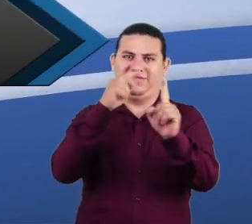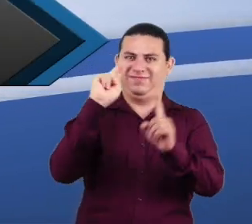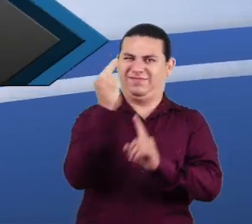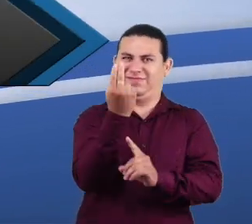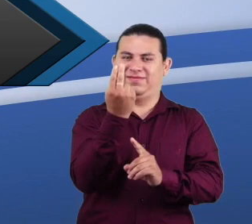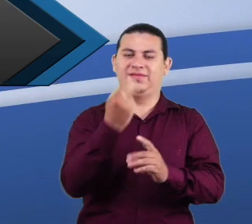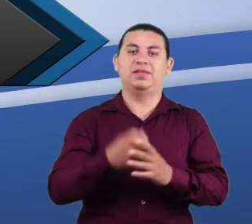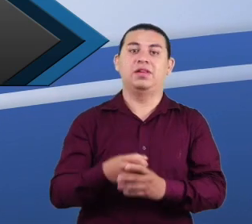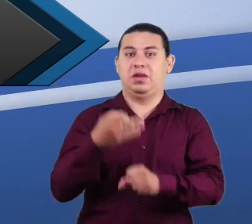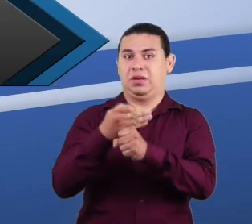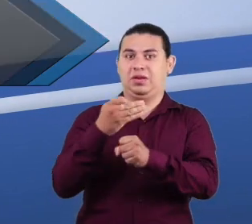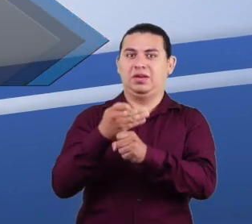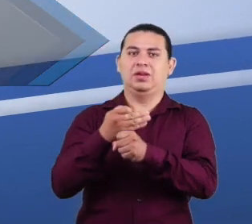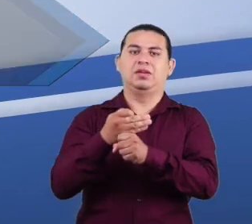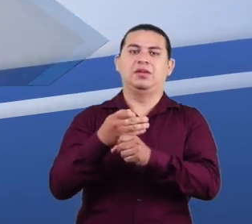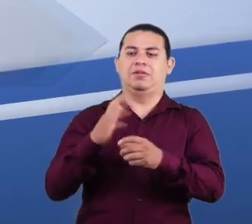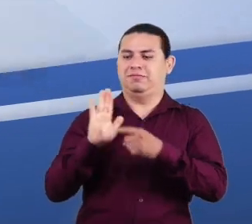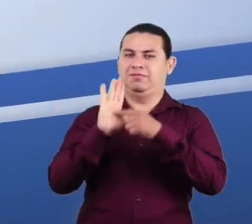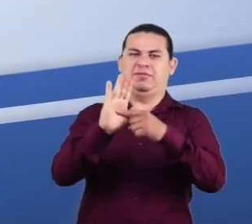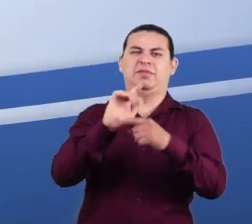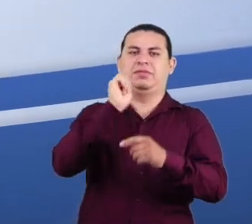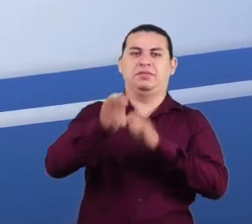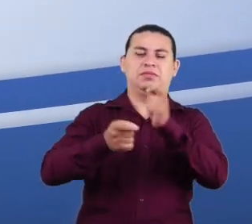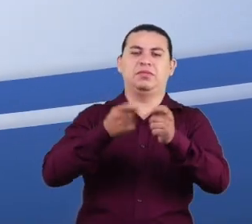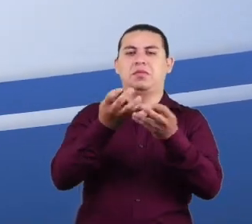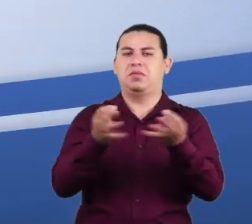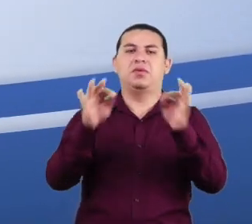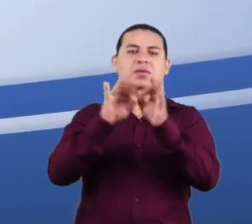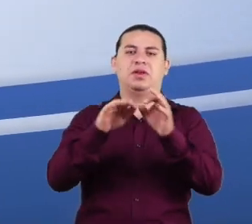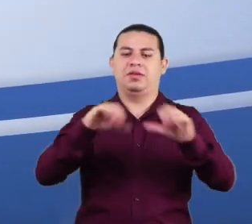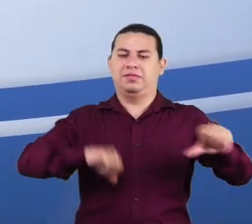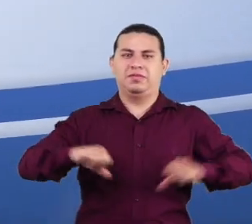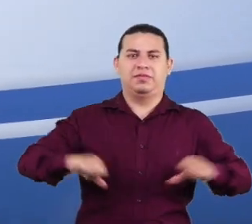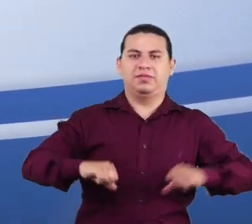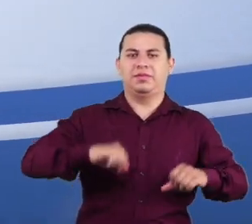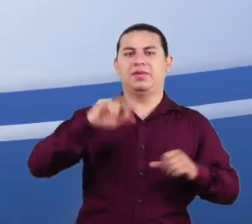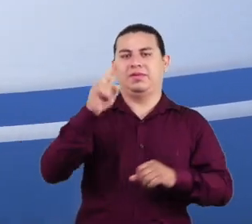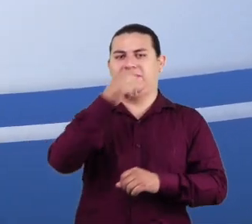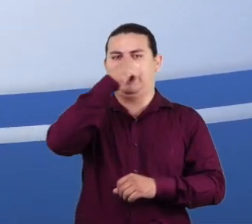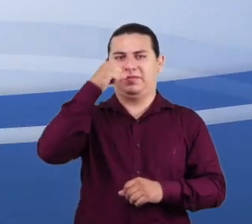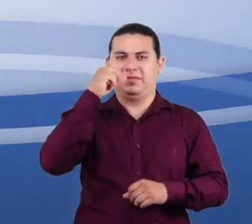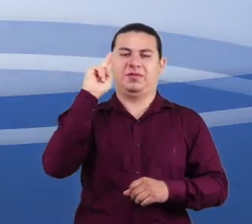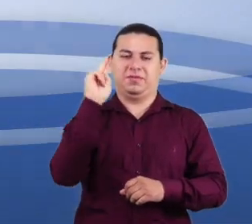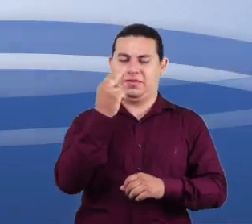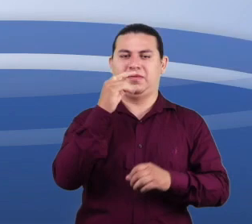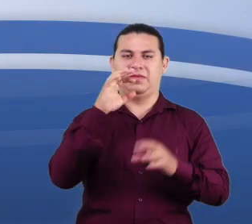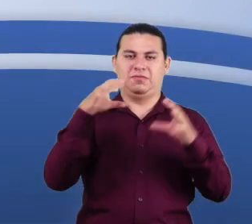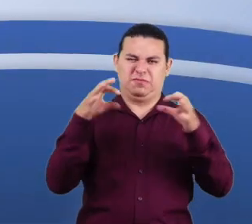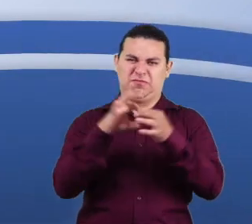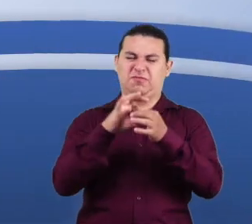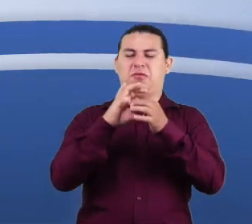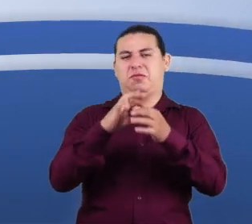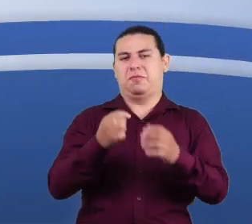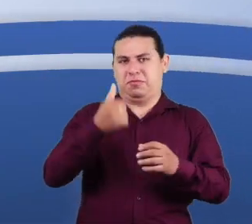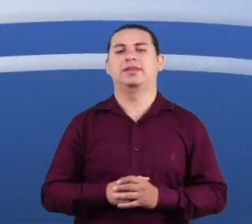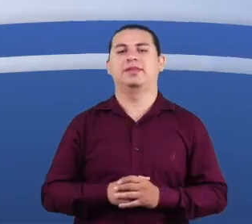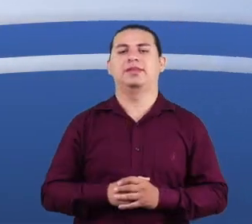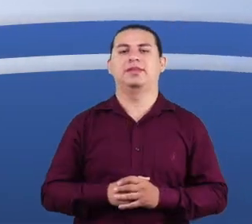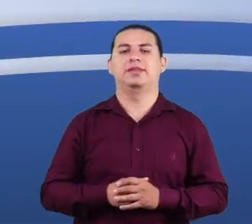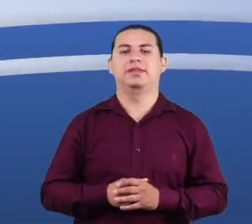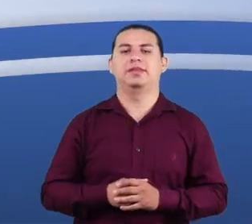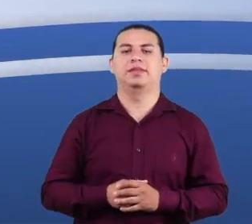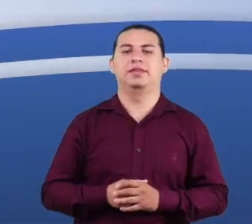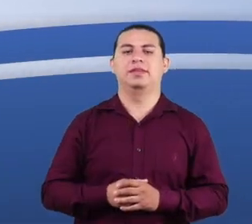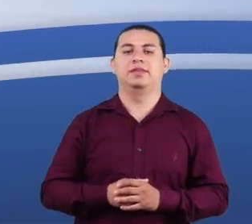universitario. A continuación, te presentaremos los eventos más importantes de tu alma mater, la Universidad Autónoma Benito Juárez de Oaxaca.